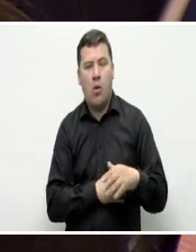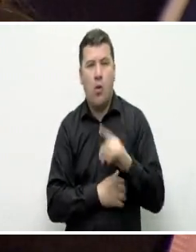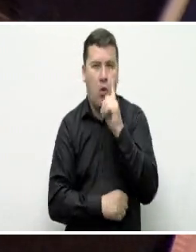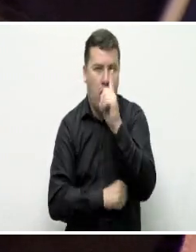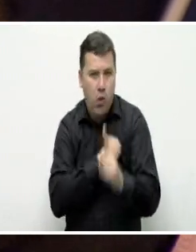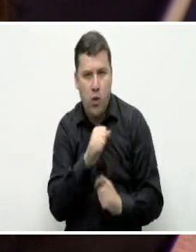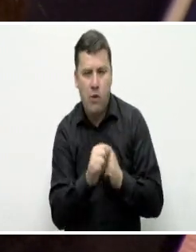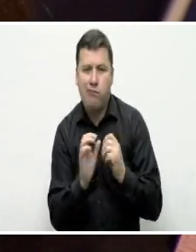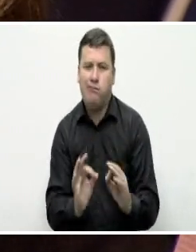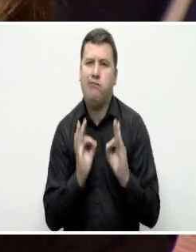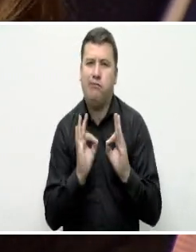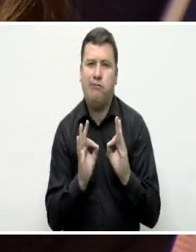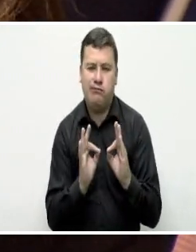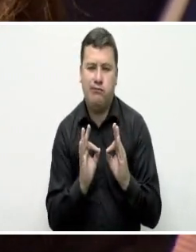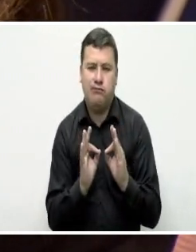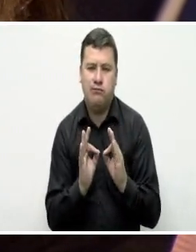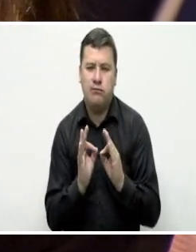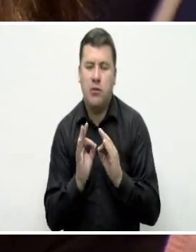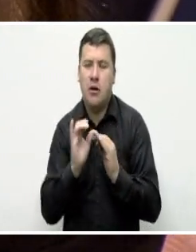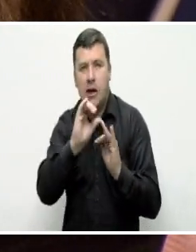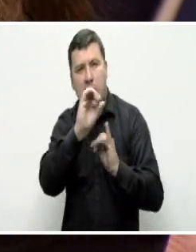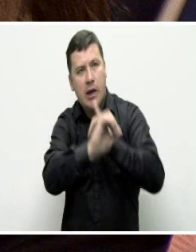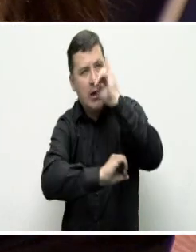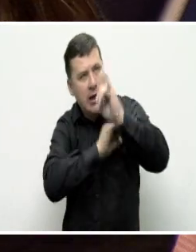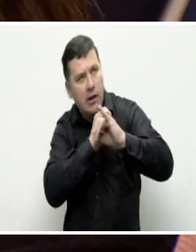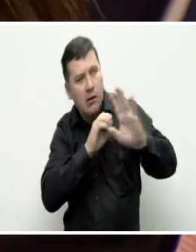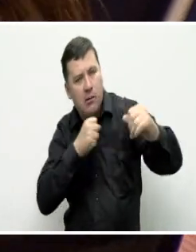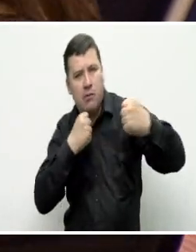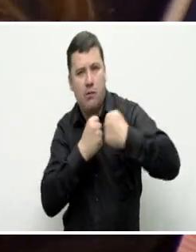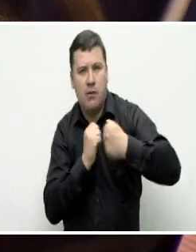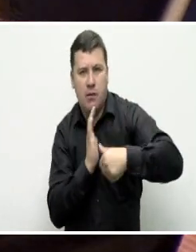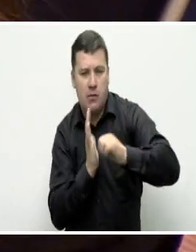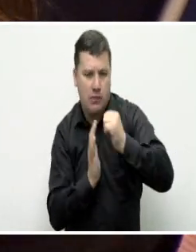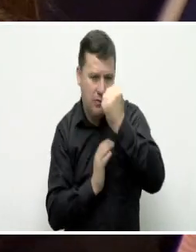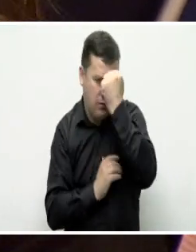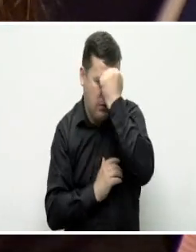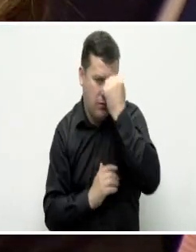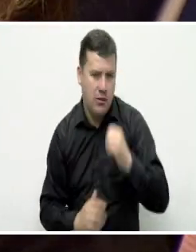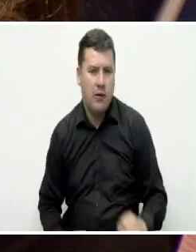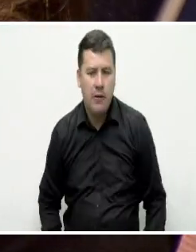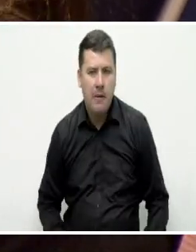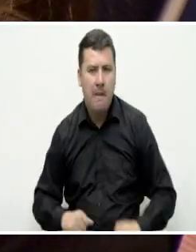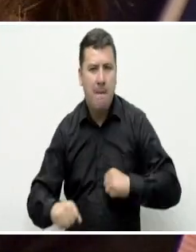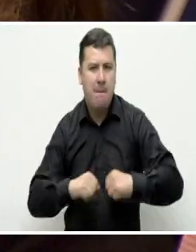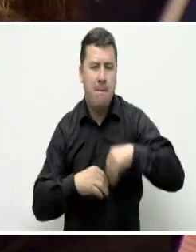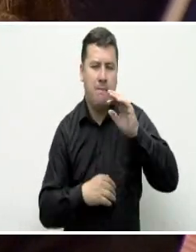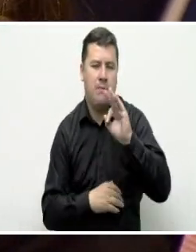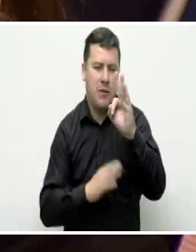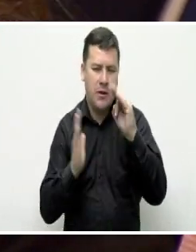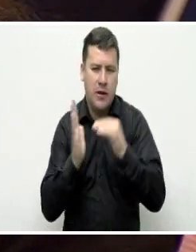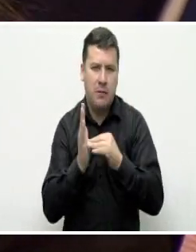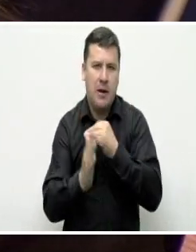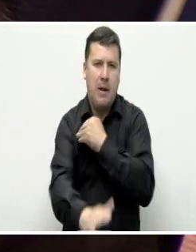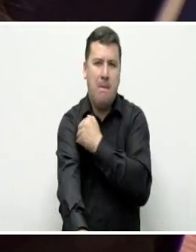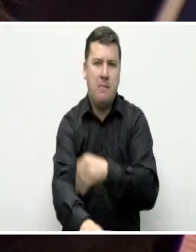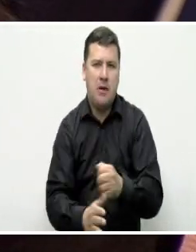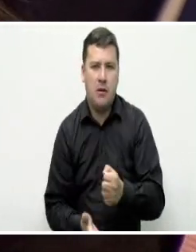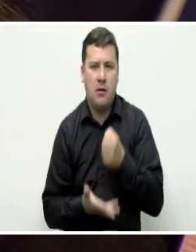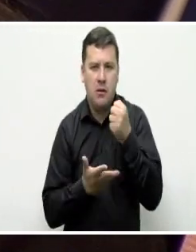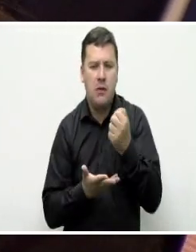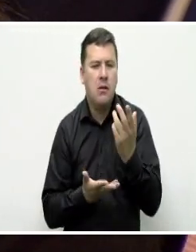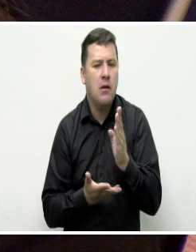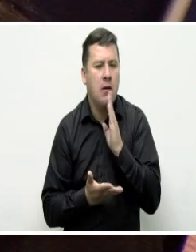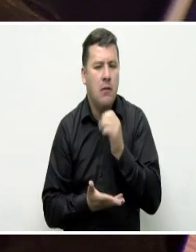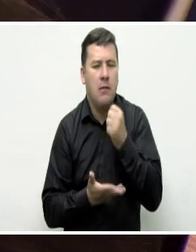año excepcional en términos de cooperación internacional para la Registraduría Nacional del Estado Civil. Se gestionaron más de 3.000 millones de pesos que